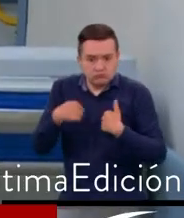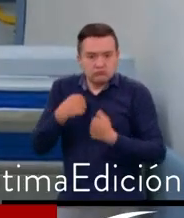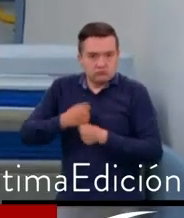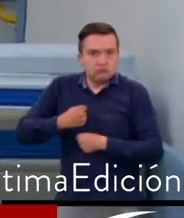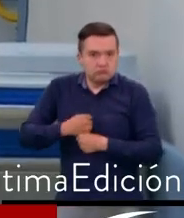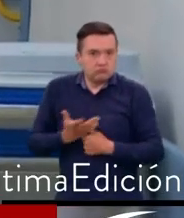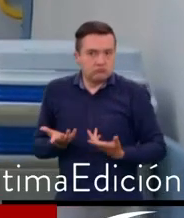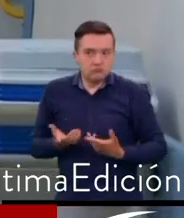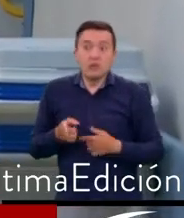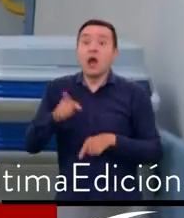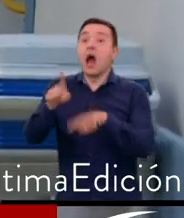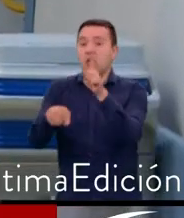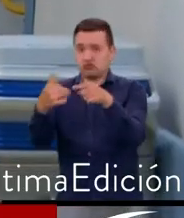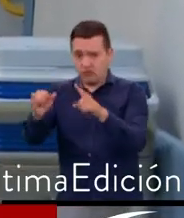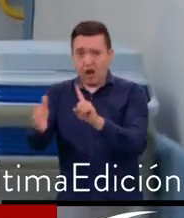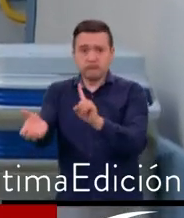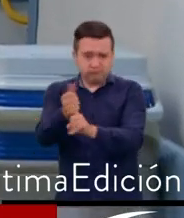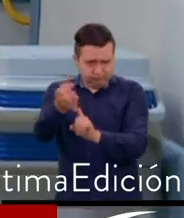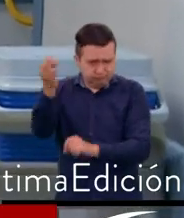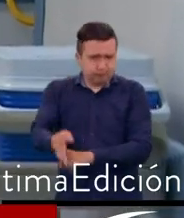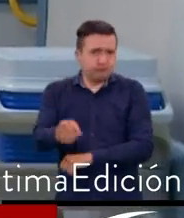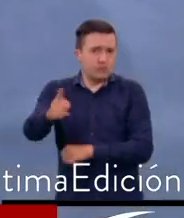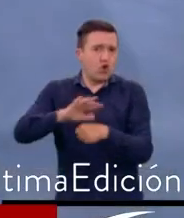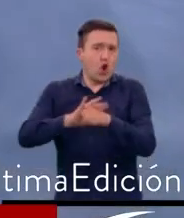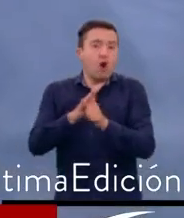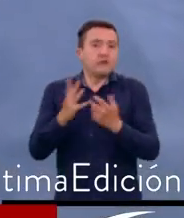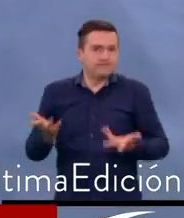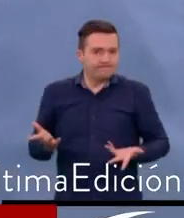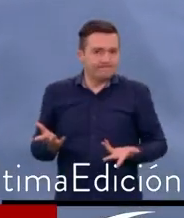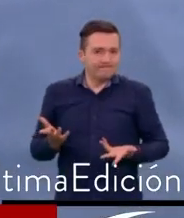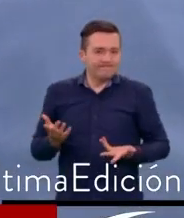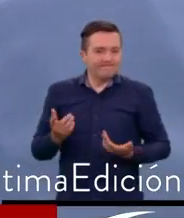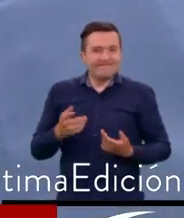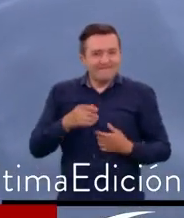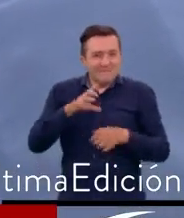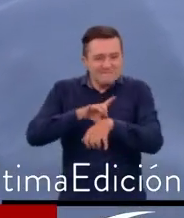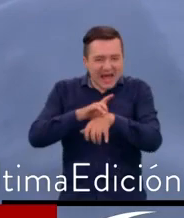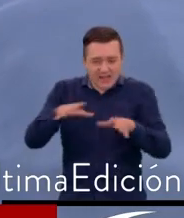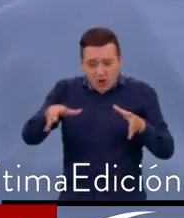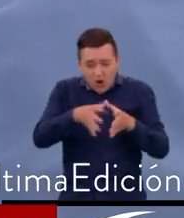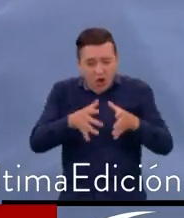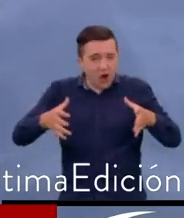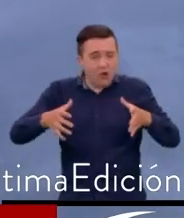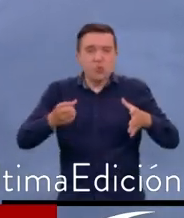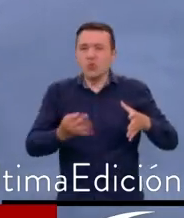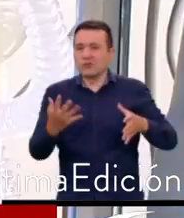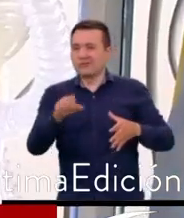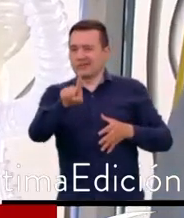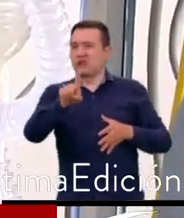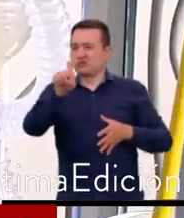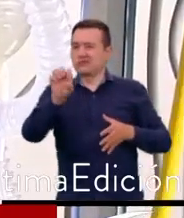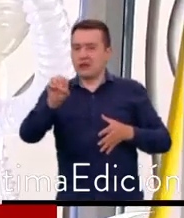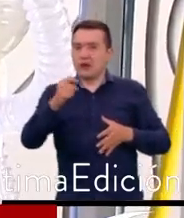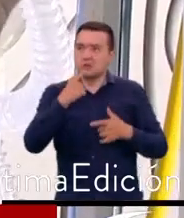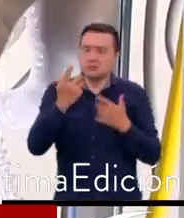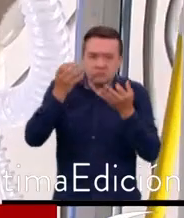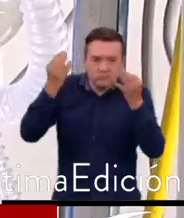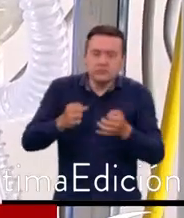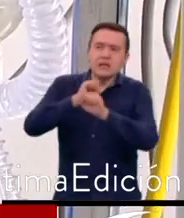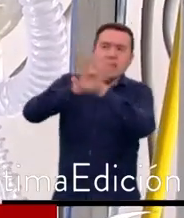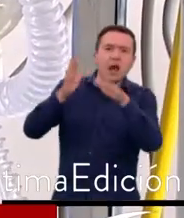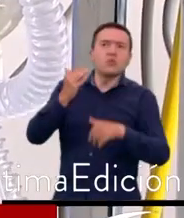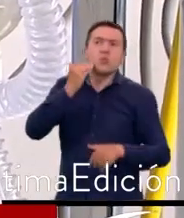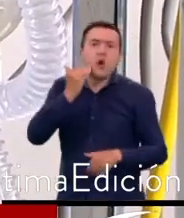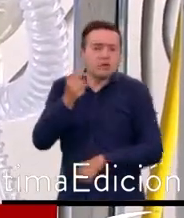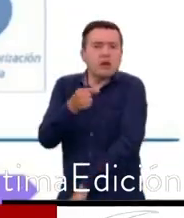con coronavirus confirmado. Lo que ahora esperan estos médicos que superan los 160 profesionales es que se aclare el momento en el cual serán vacunados y que